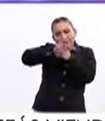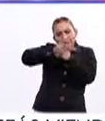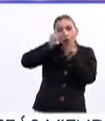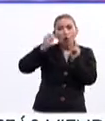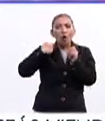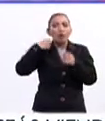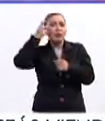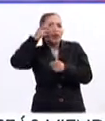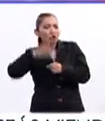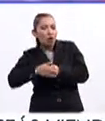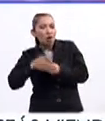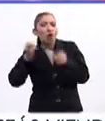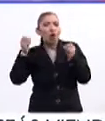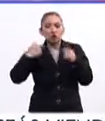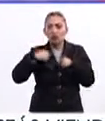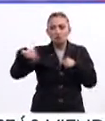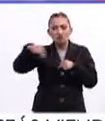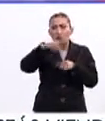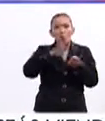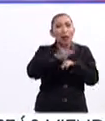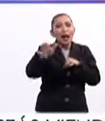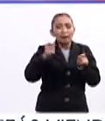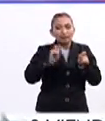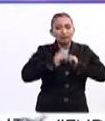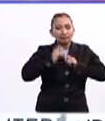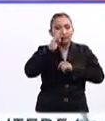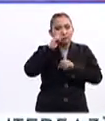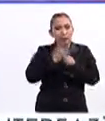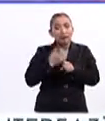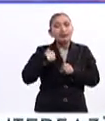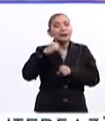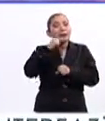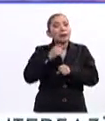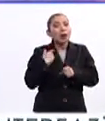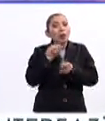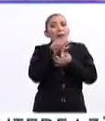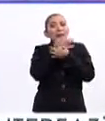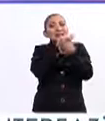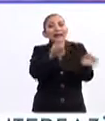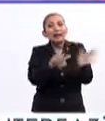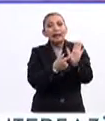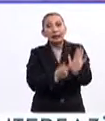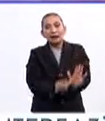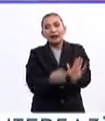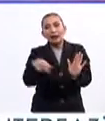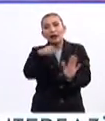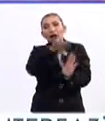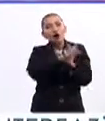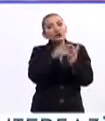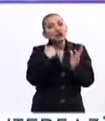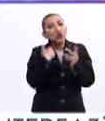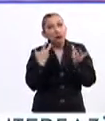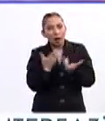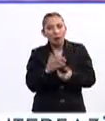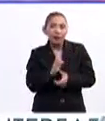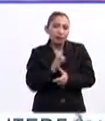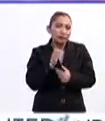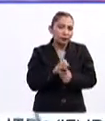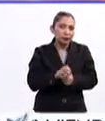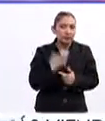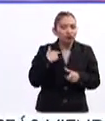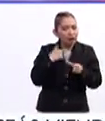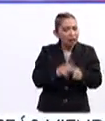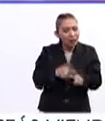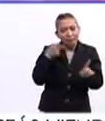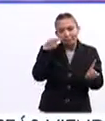al frente, en la parte donde yo esté, siempre me gusta dejar un mensaje de las cosas que yo haga. Entonces,